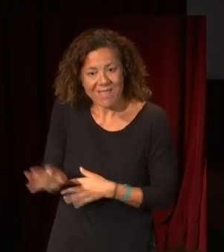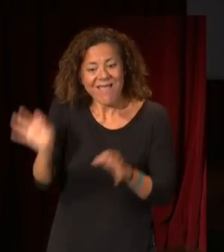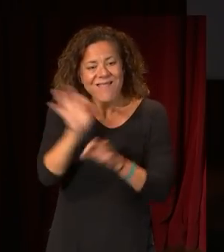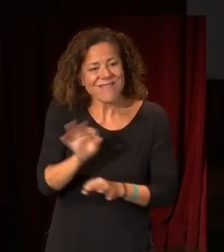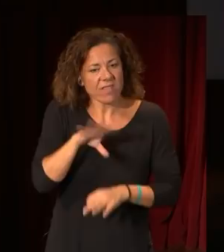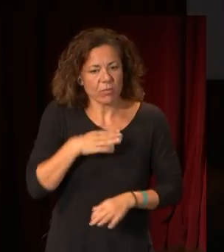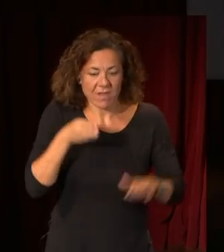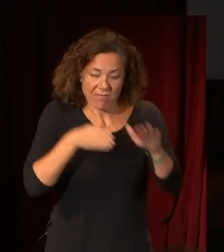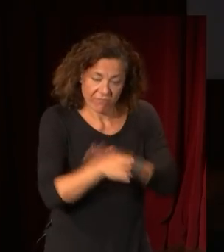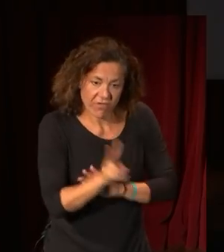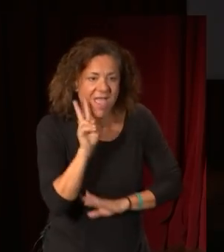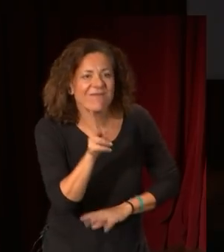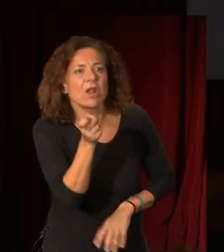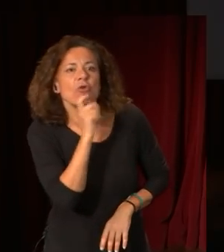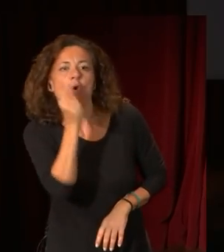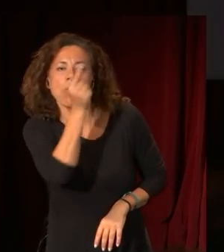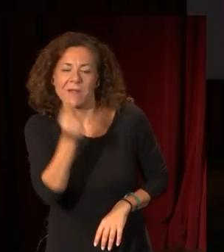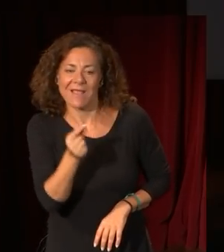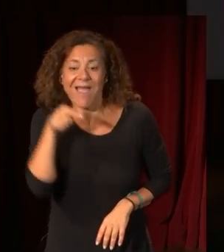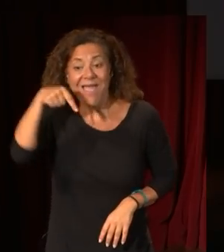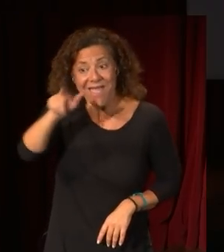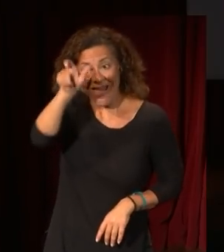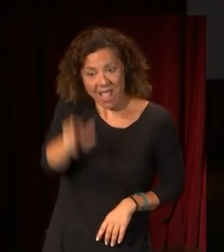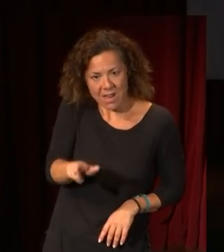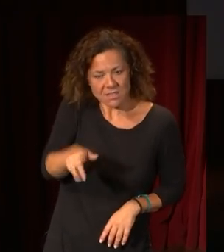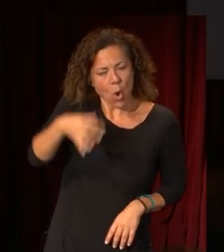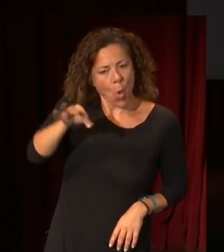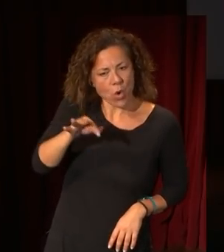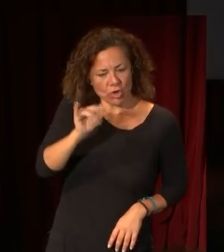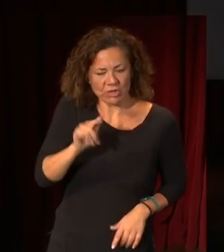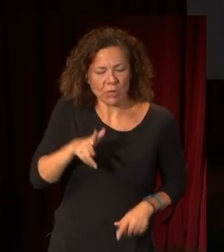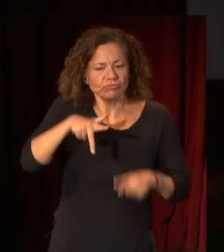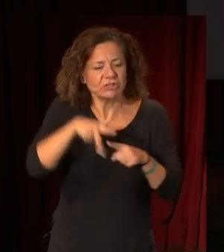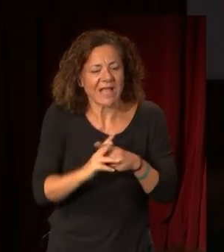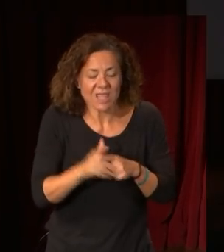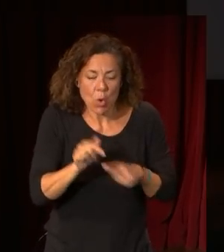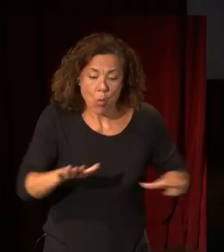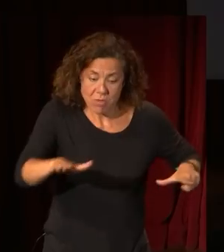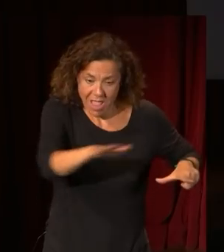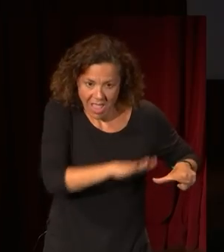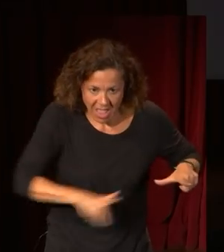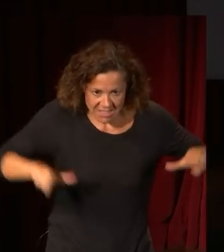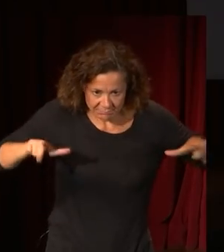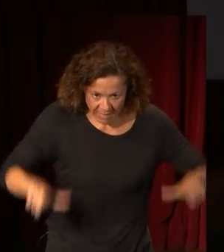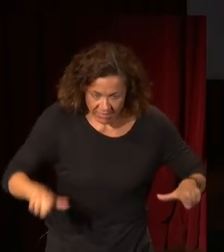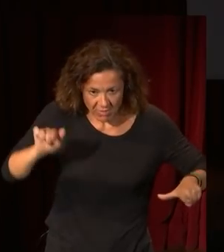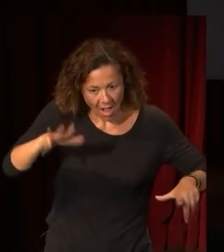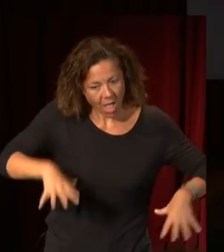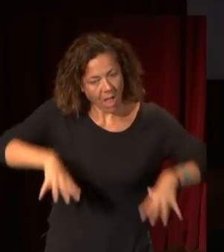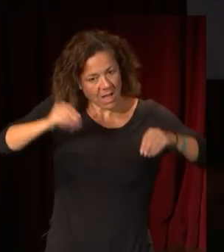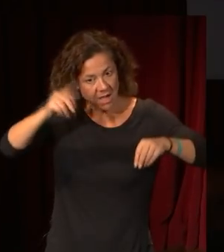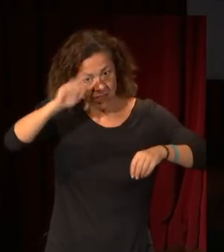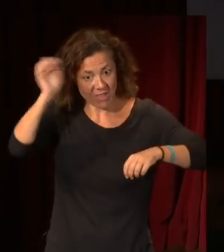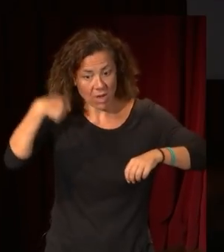entrar a ver al bermejo él es el único al que se le reserva un taller un espacio en el claustro de la catedral de zaragoza para que